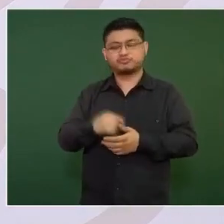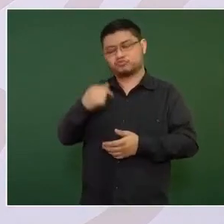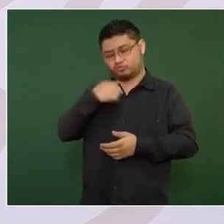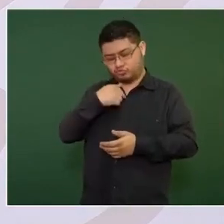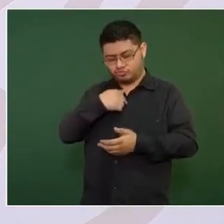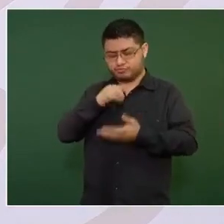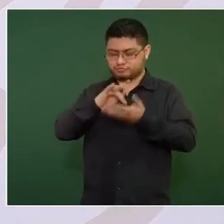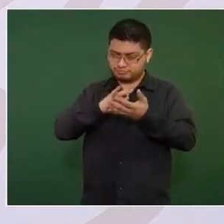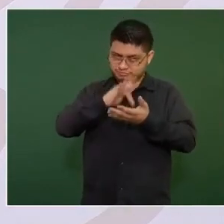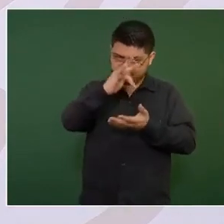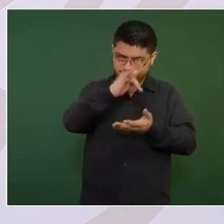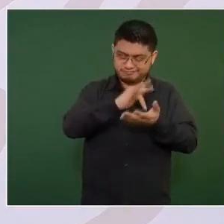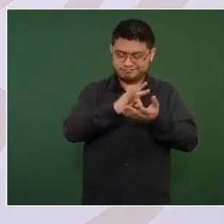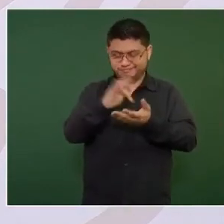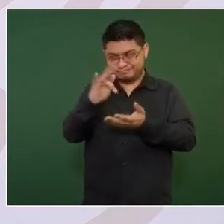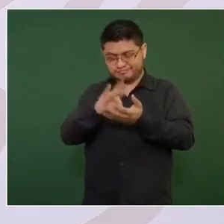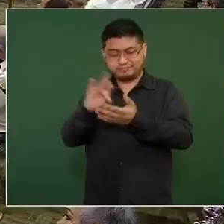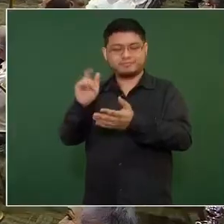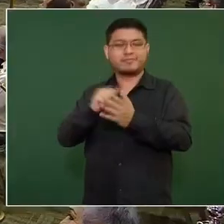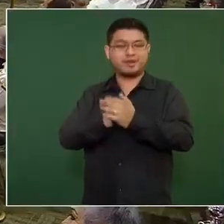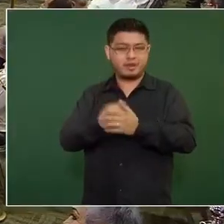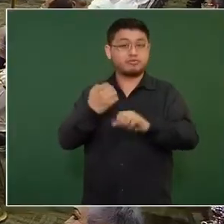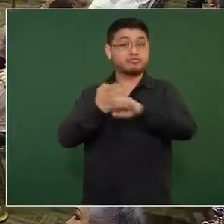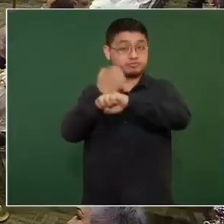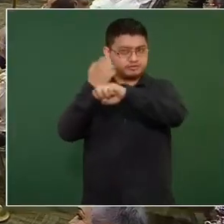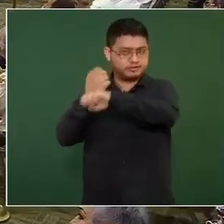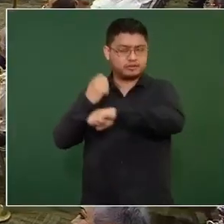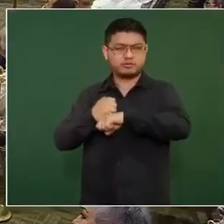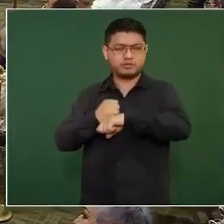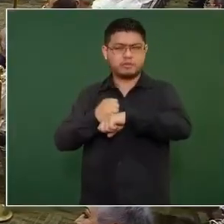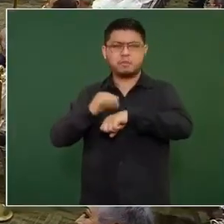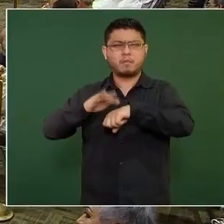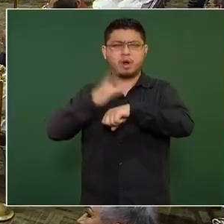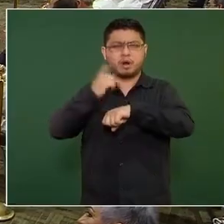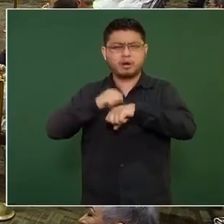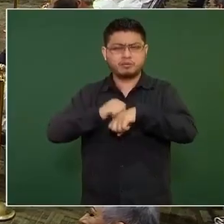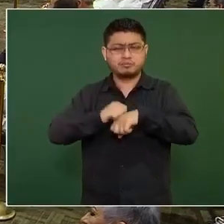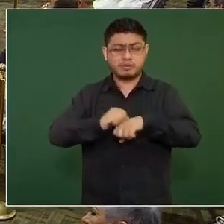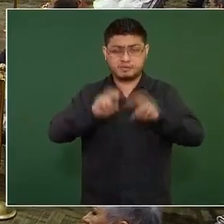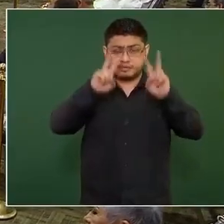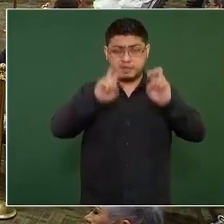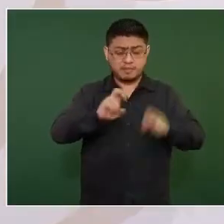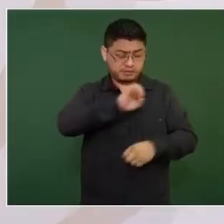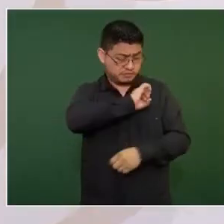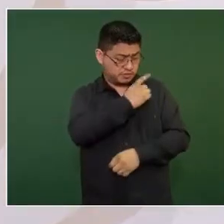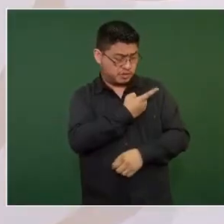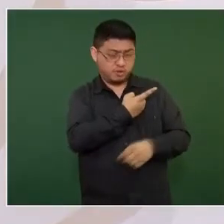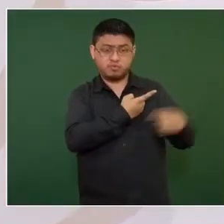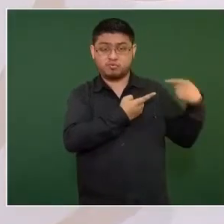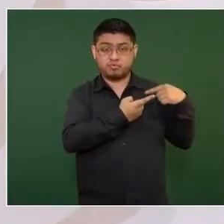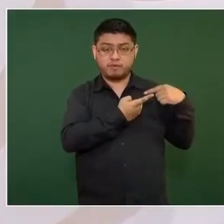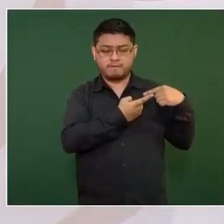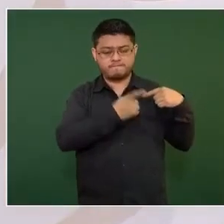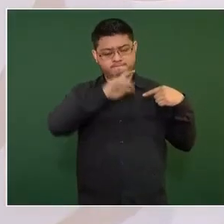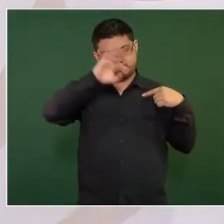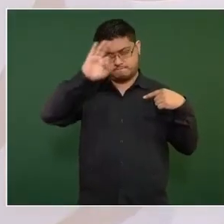los estados, porque se trata de federalizar el sistema de